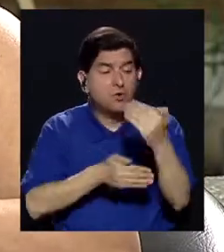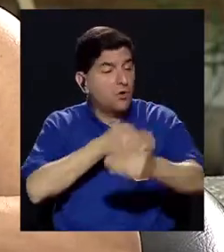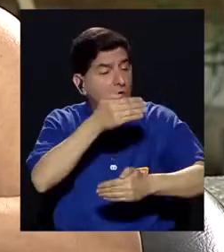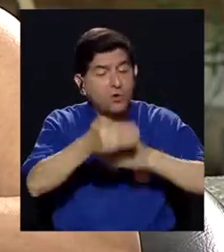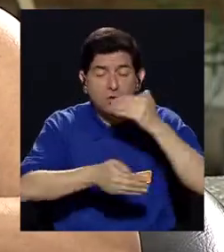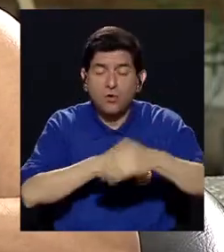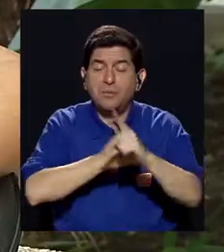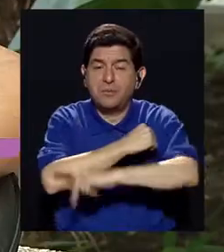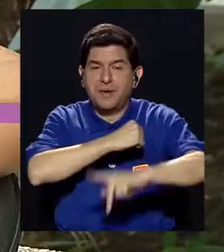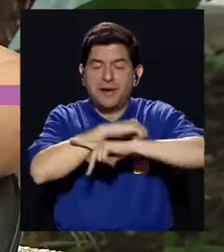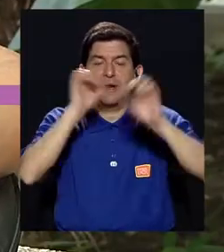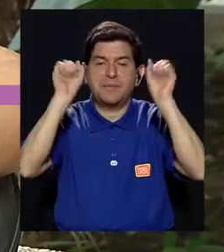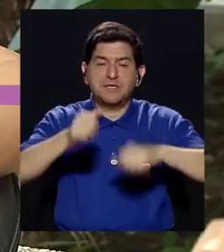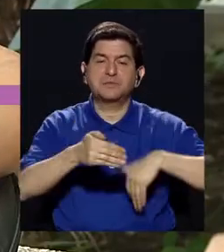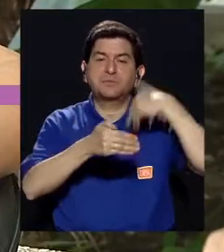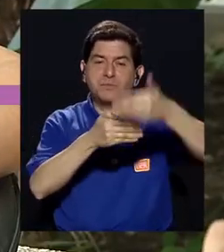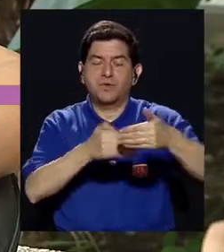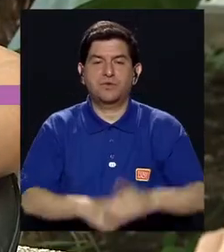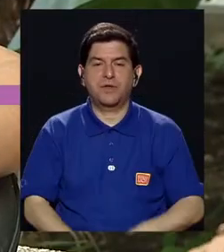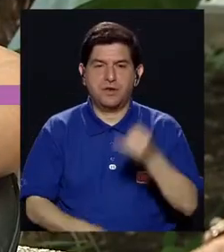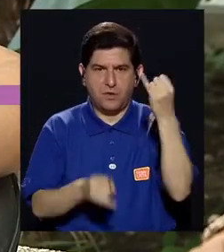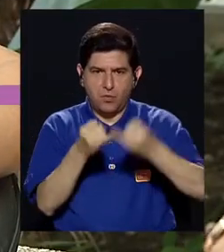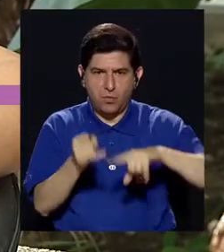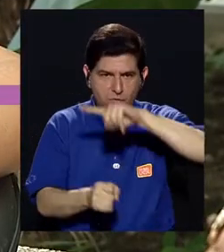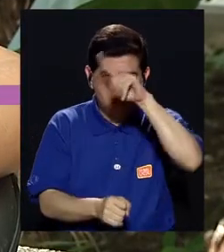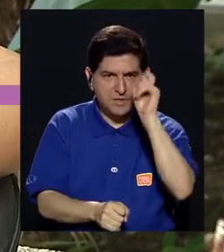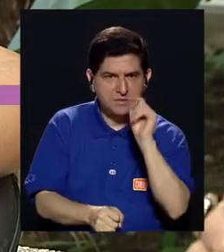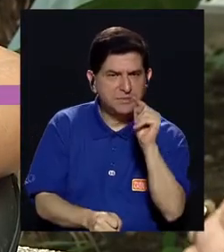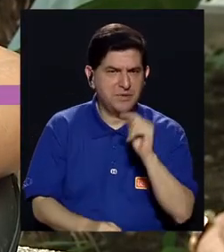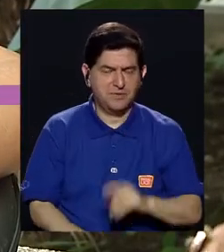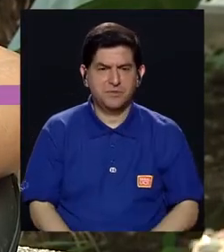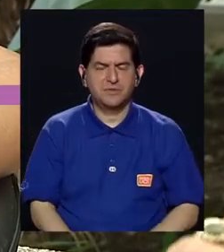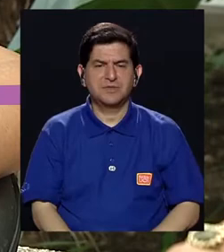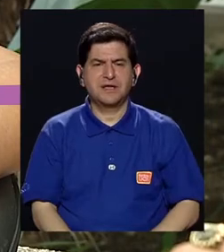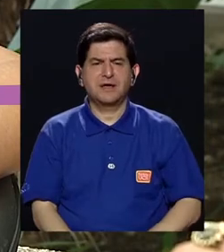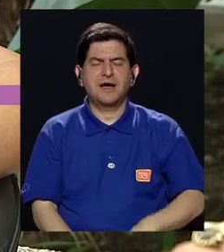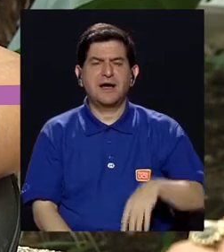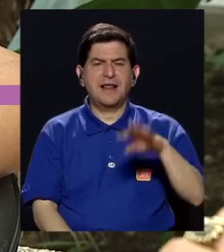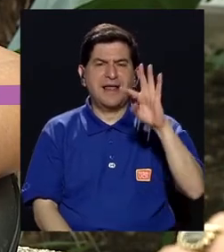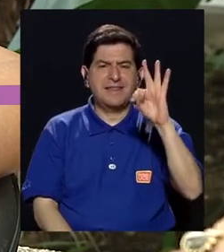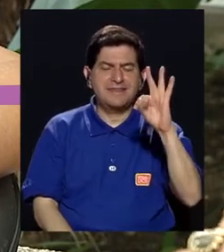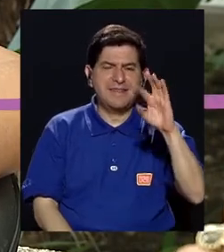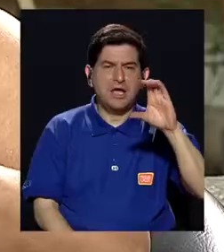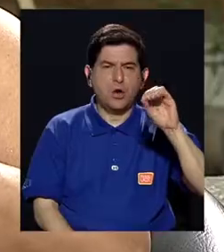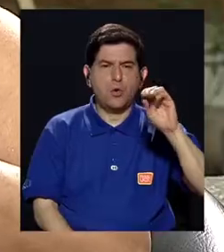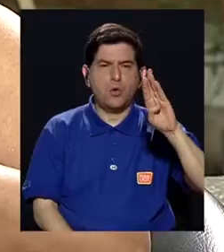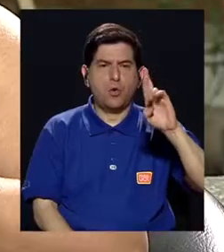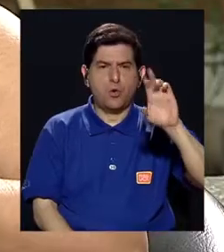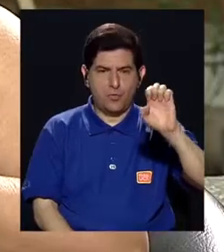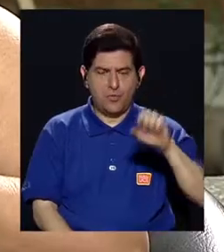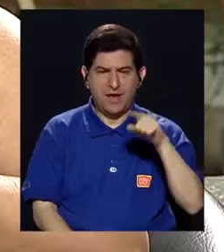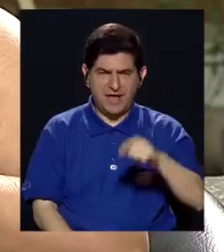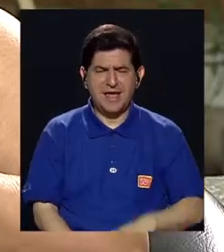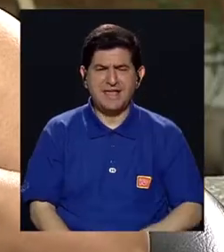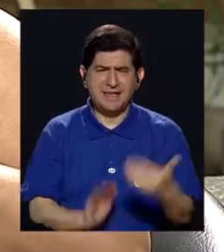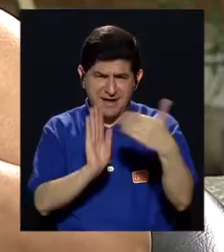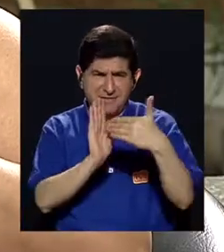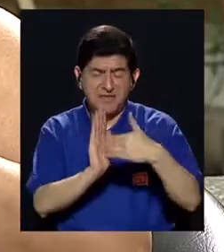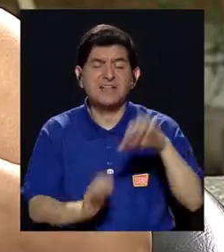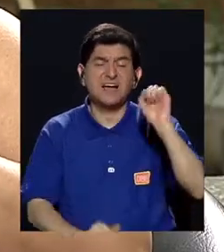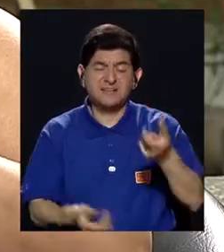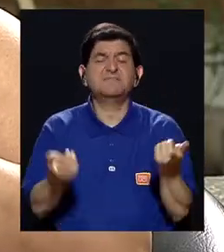que en el país pueda haber. Por último, la pregunta es en relación a la T de cobre, si se incrusta. Sí, han habido